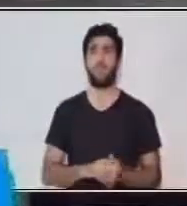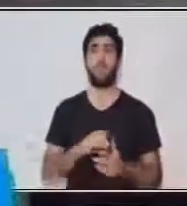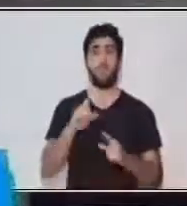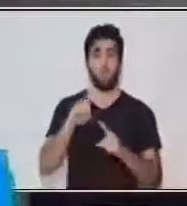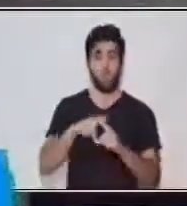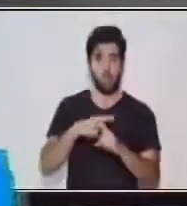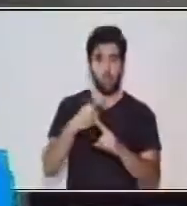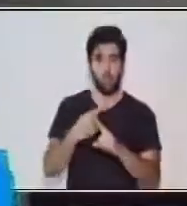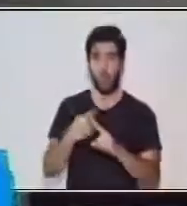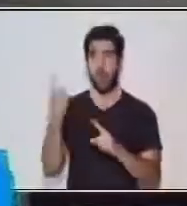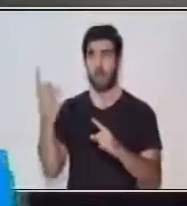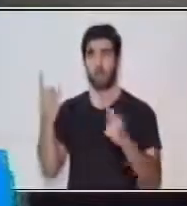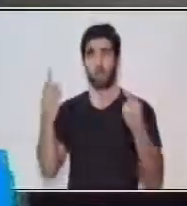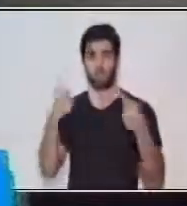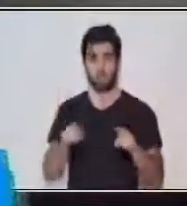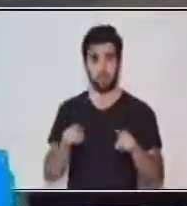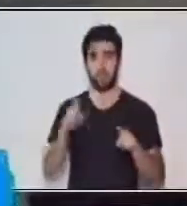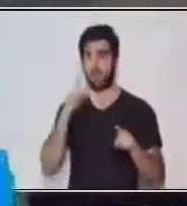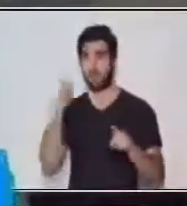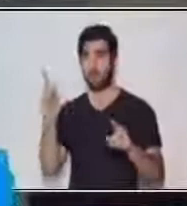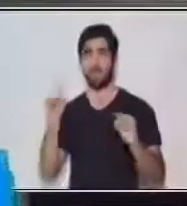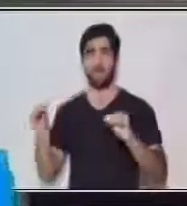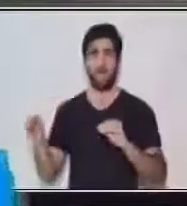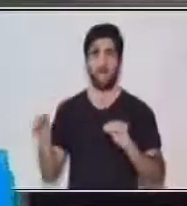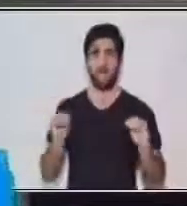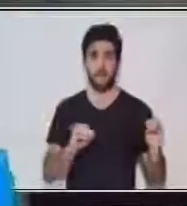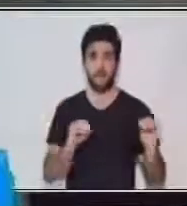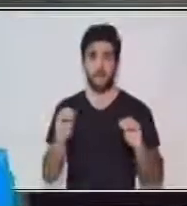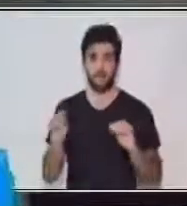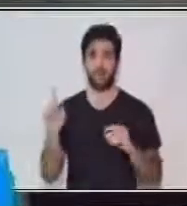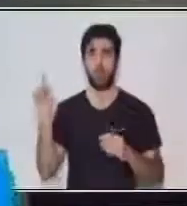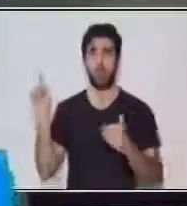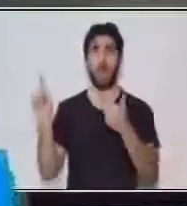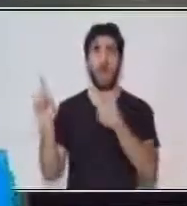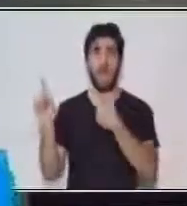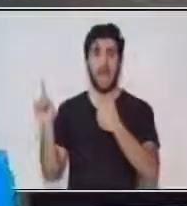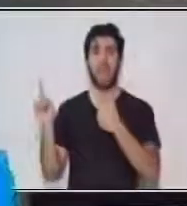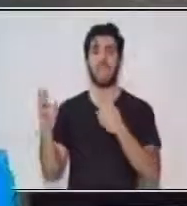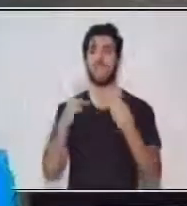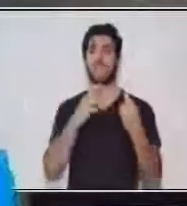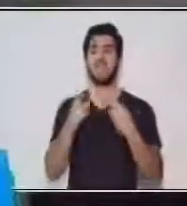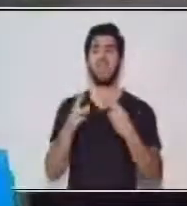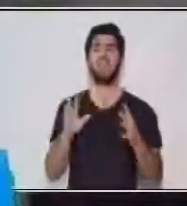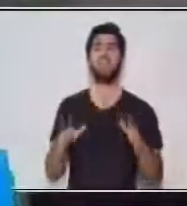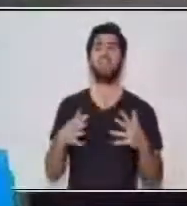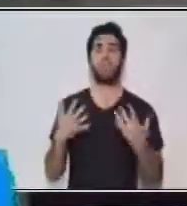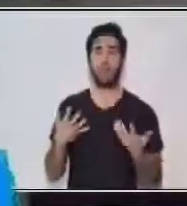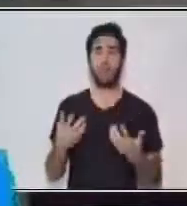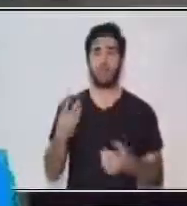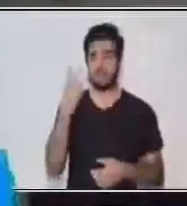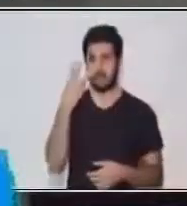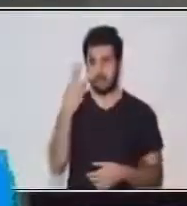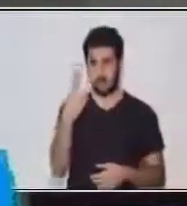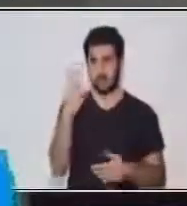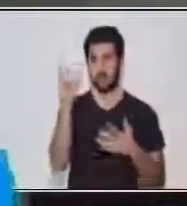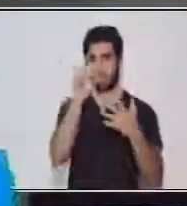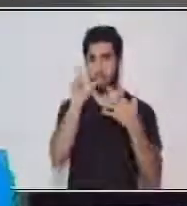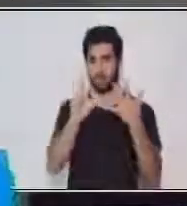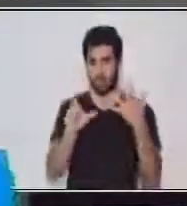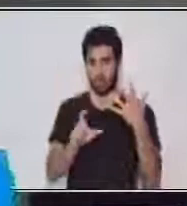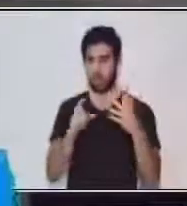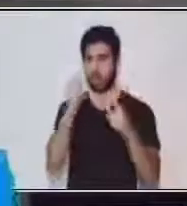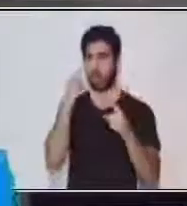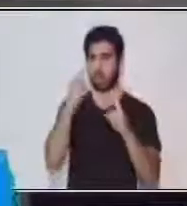Cuando ocurre el movimiento, hay una relación entre tres elementos: